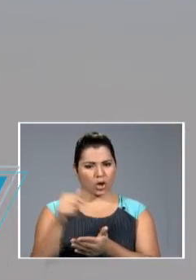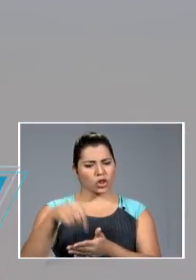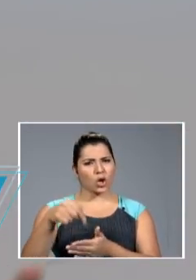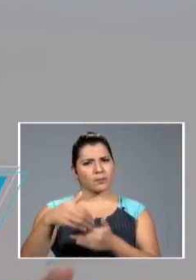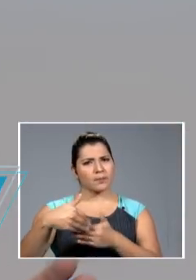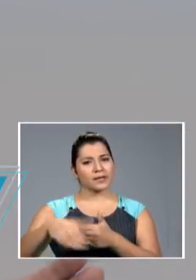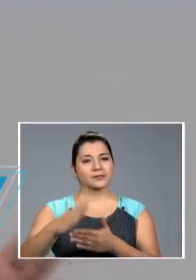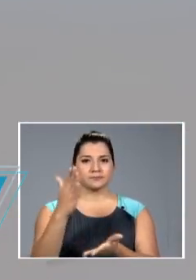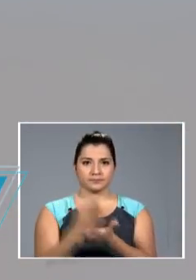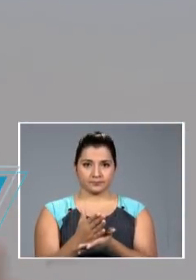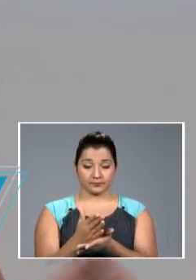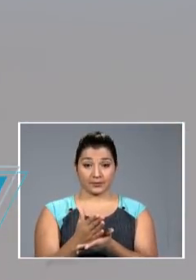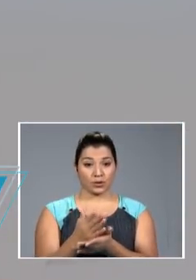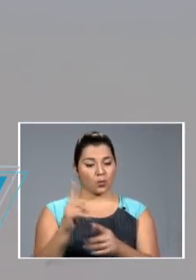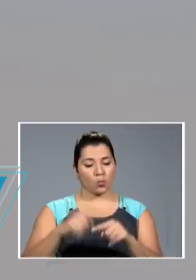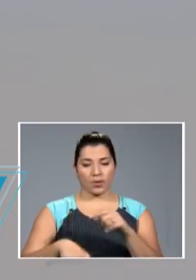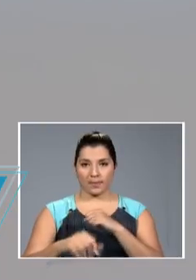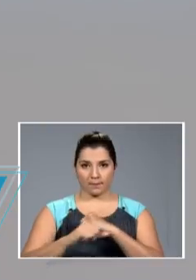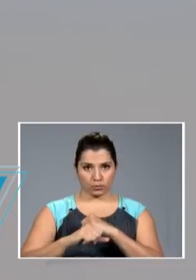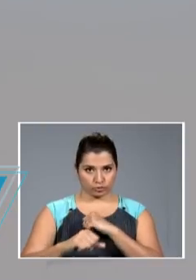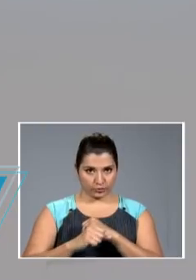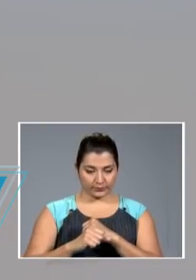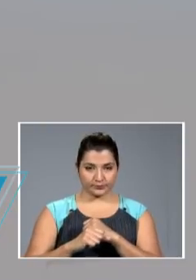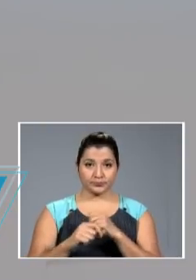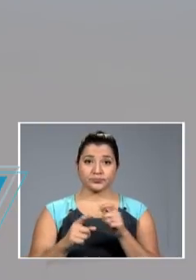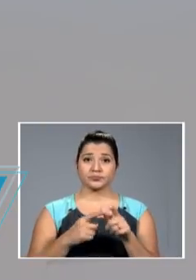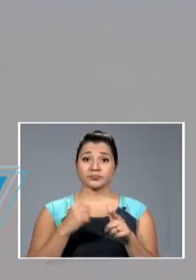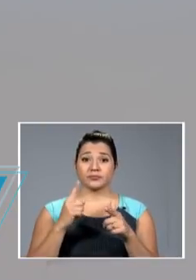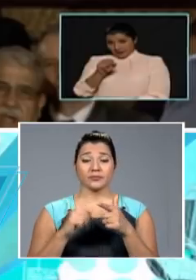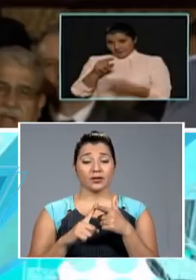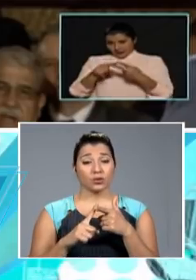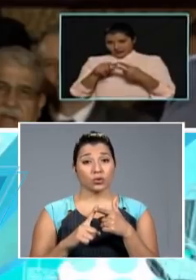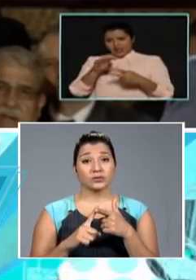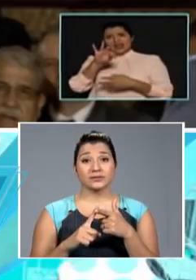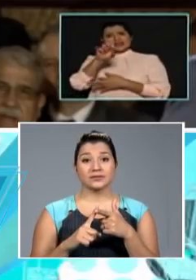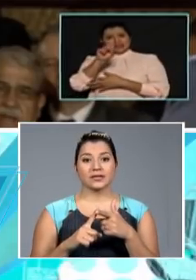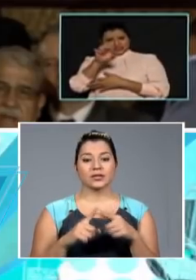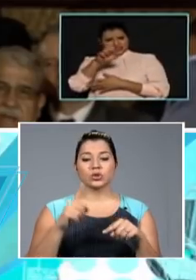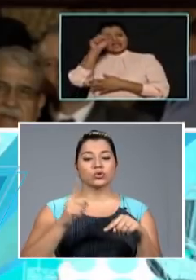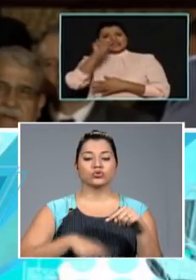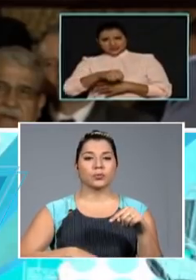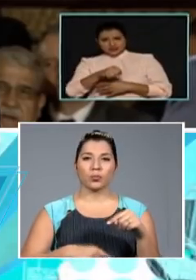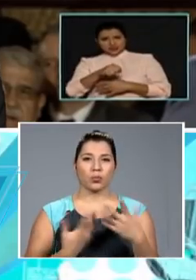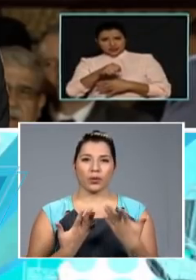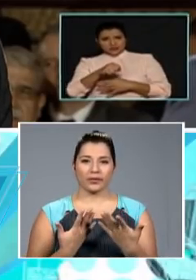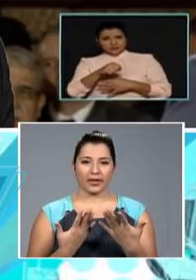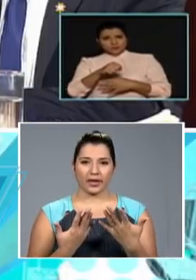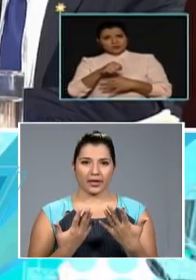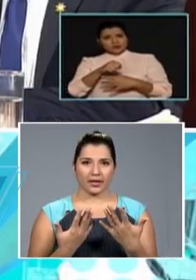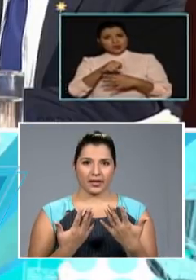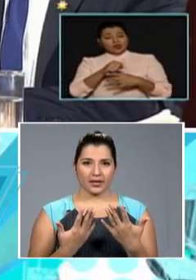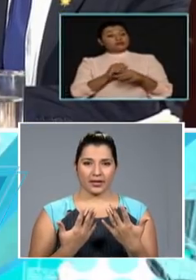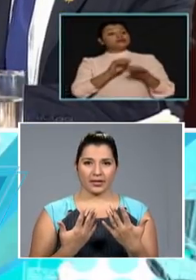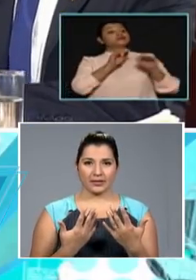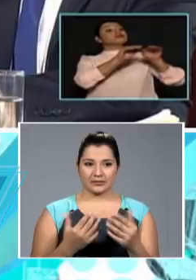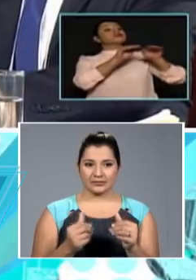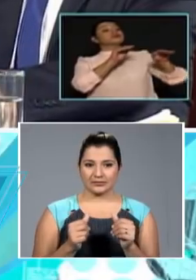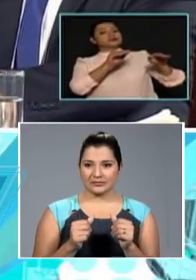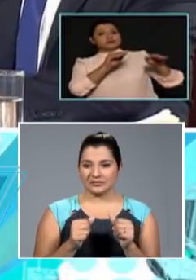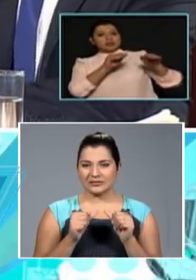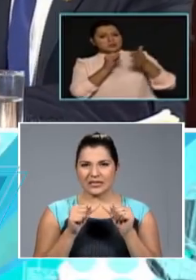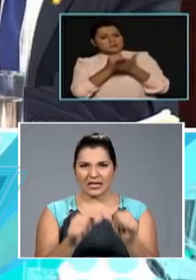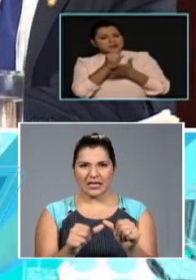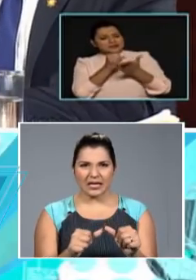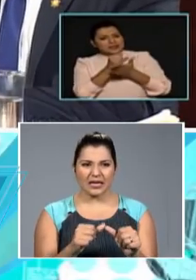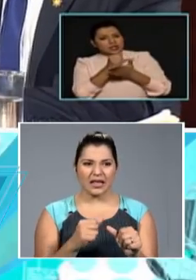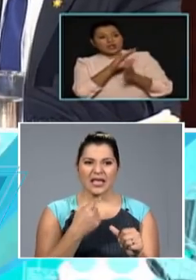van a estar en una lidia total en las redes y por lo tanto no se va a poder sacar, digamos, lo cierto de